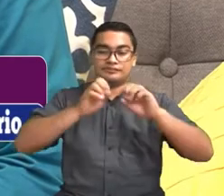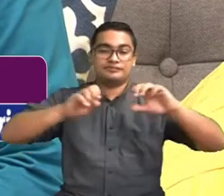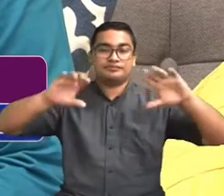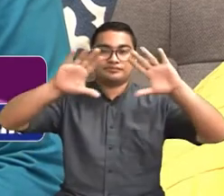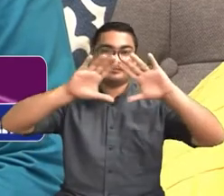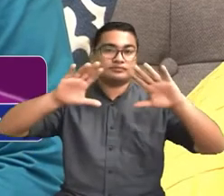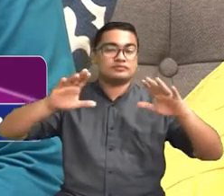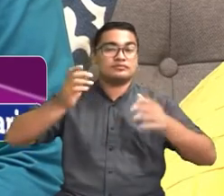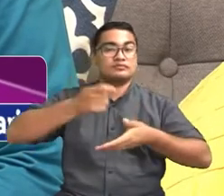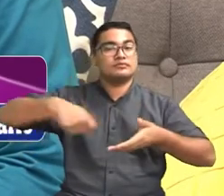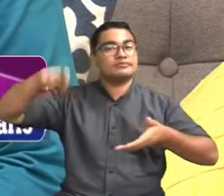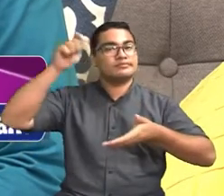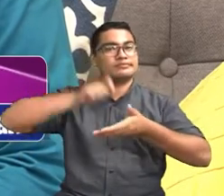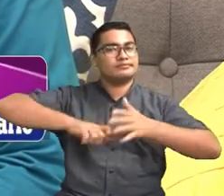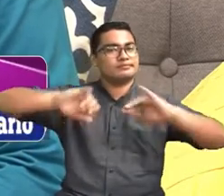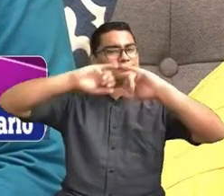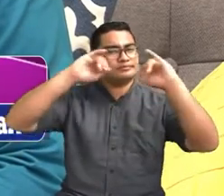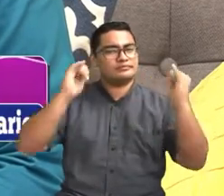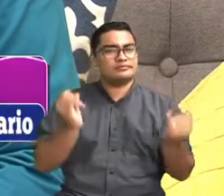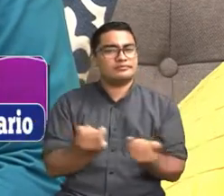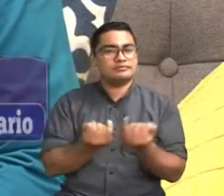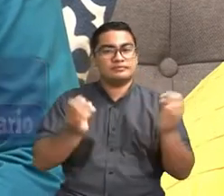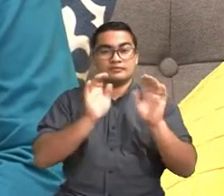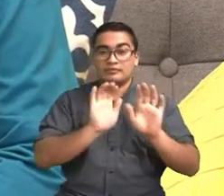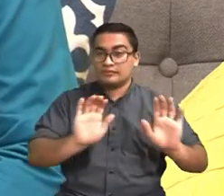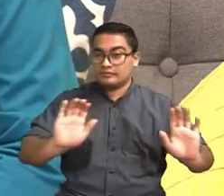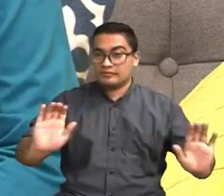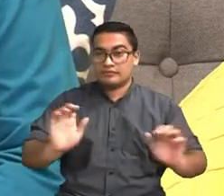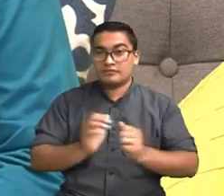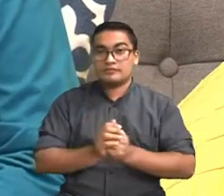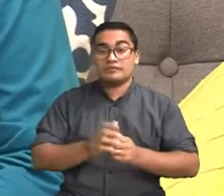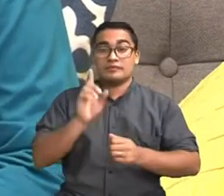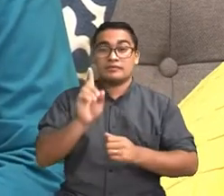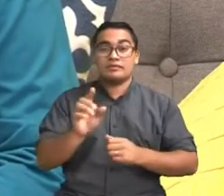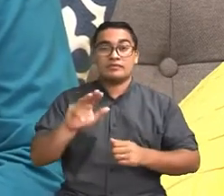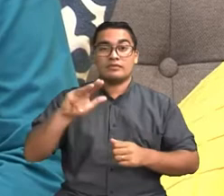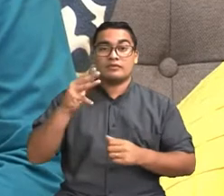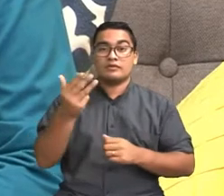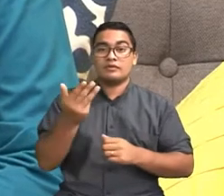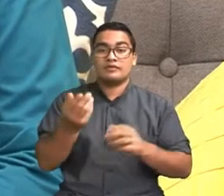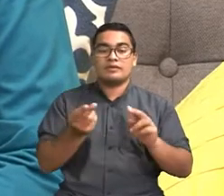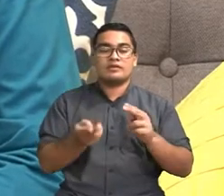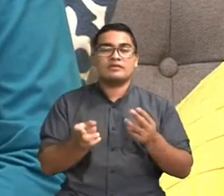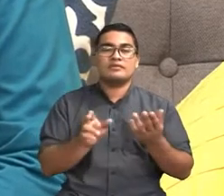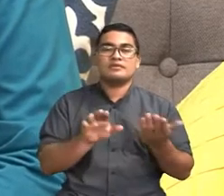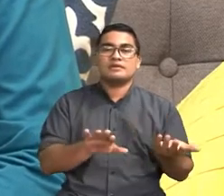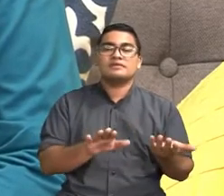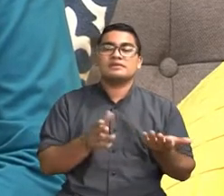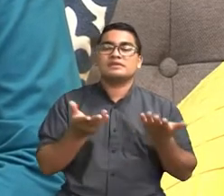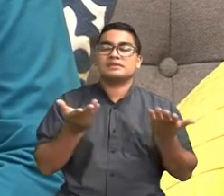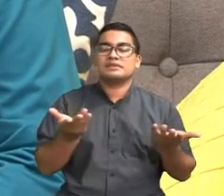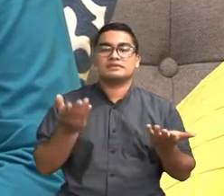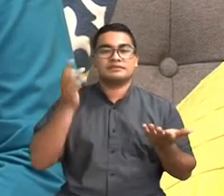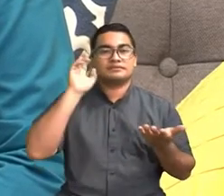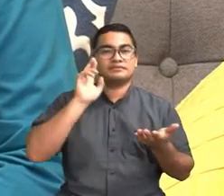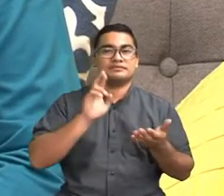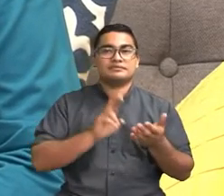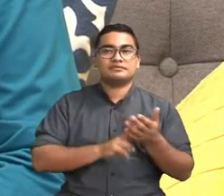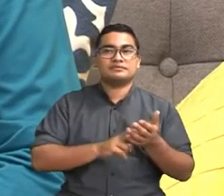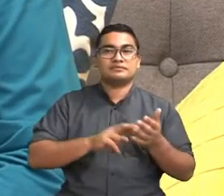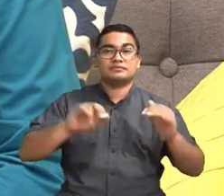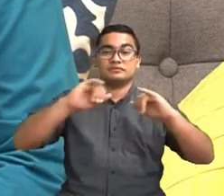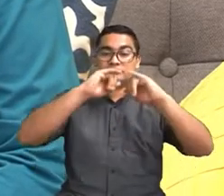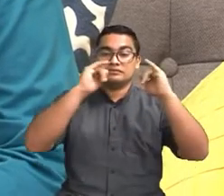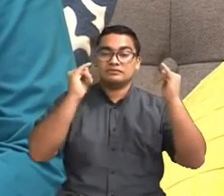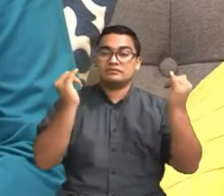internacional de la niñez. Y un día importante hoy, 19 de noviembre, que también se conmemora a nivel